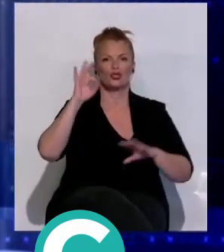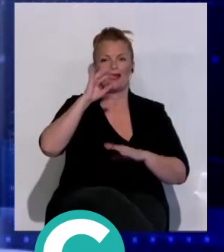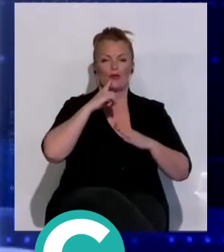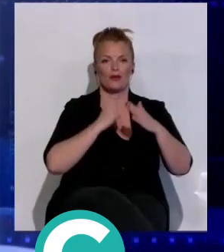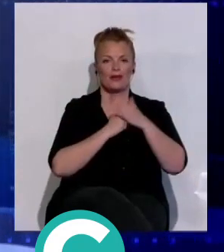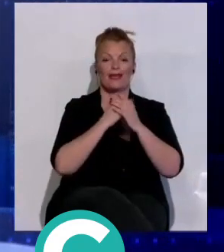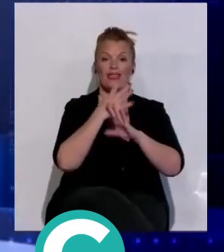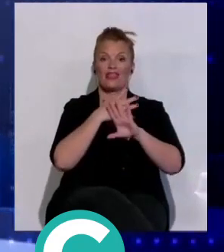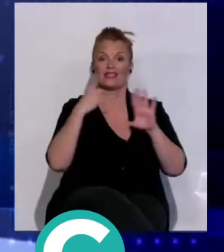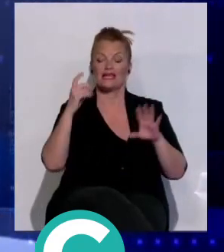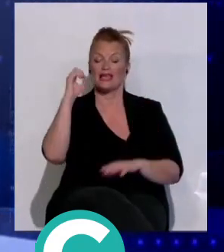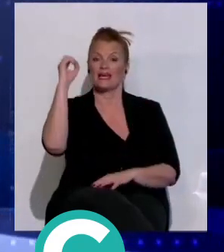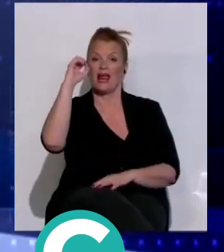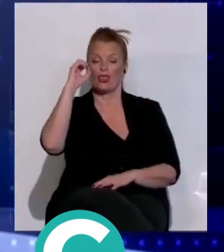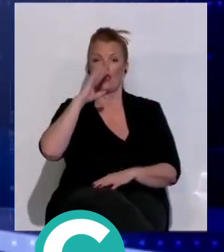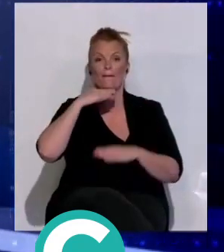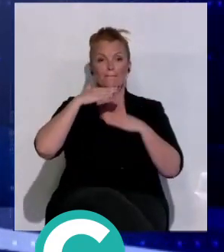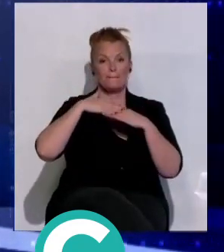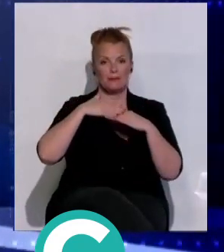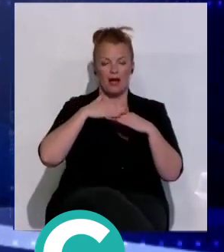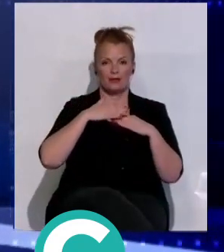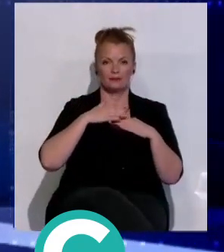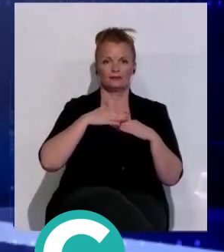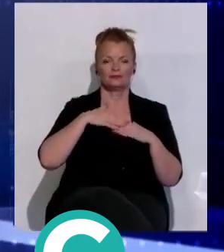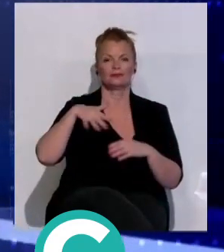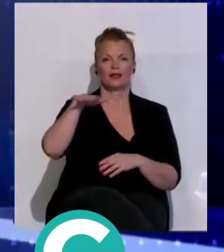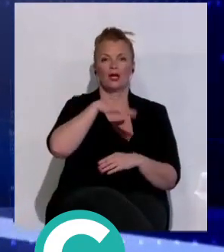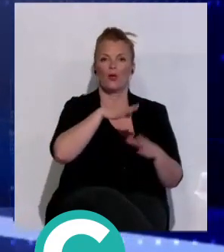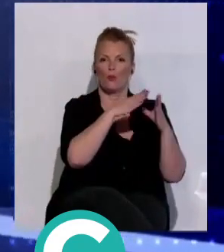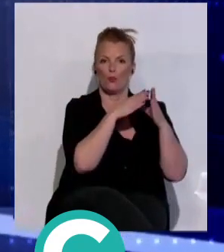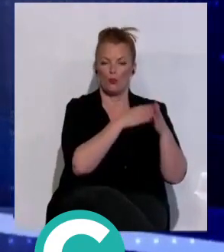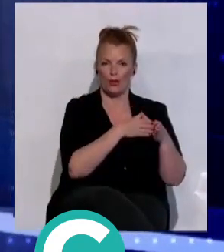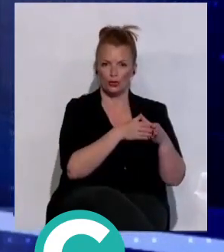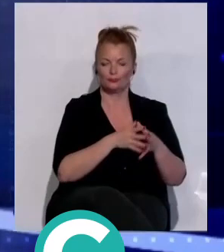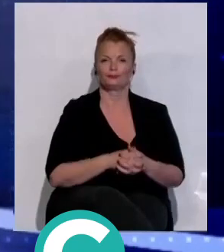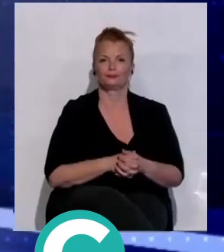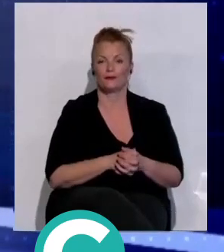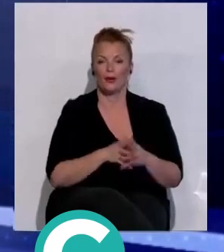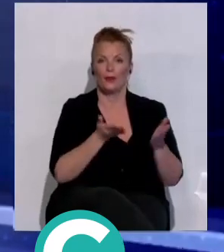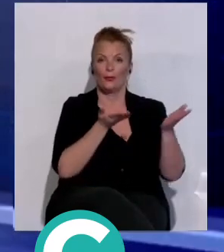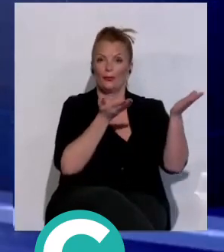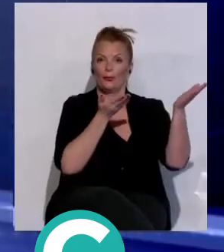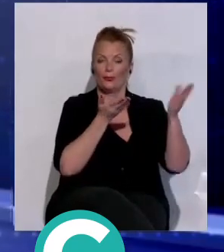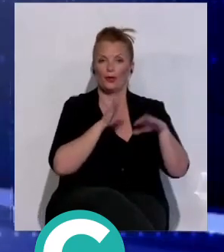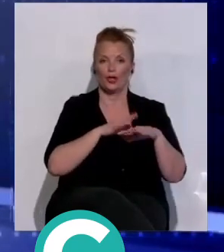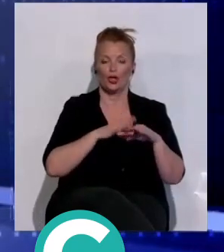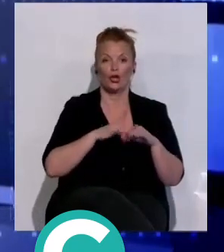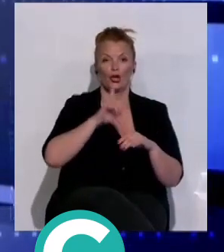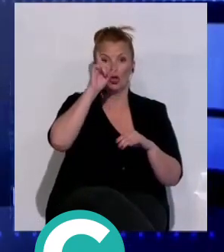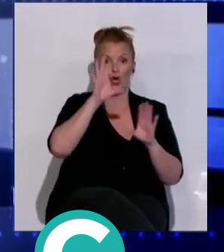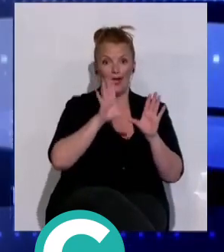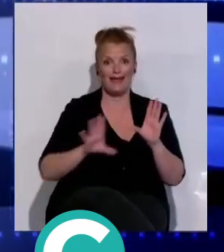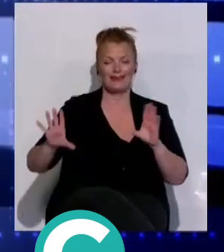16 grados de mínima que registrará el puerto de Santa María. Los vientos serán del noroeste en el litoral.